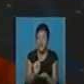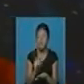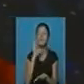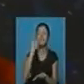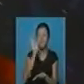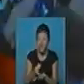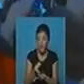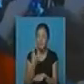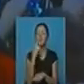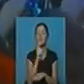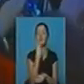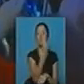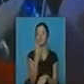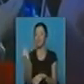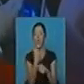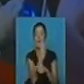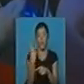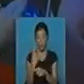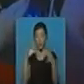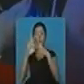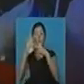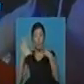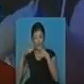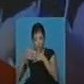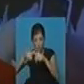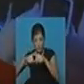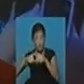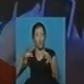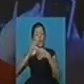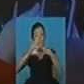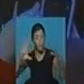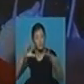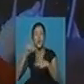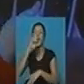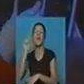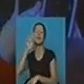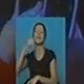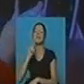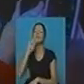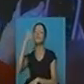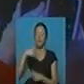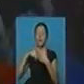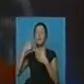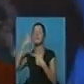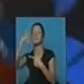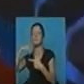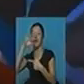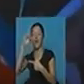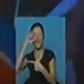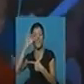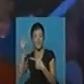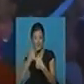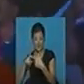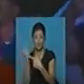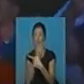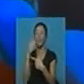la interna demócrata, es decir, esa interna que perdura entre Hillary Clinton y Bernie Sanders. Pero ojo,